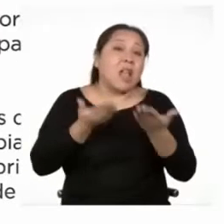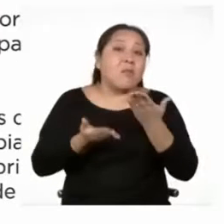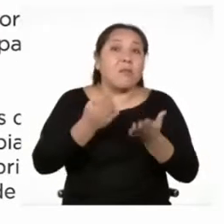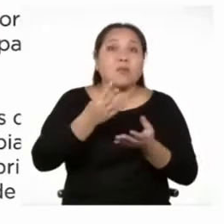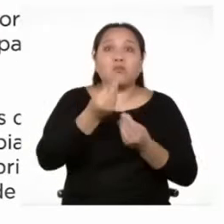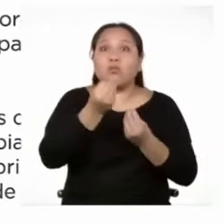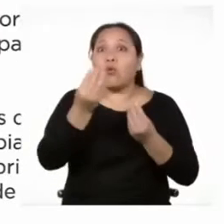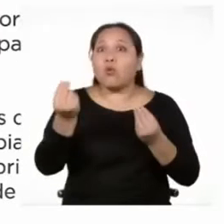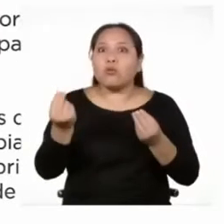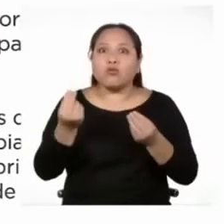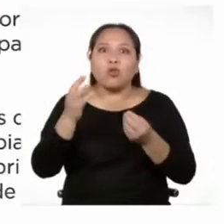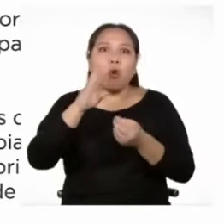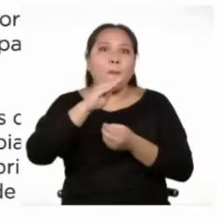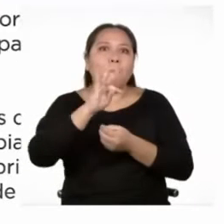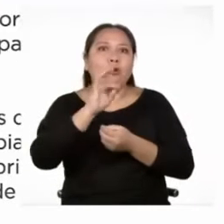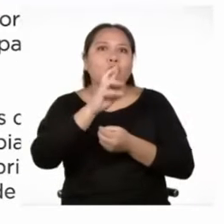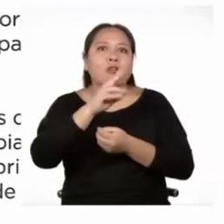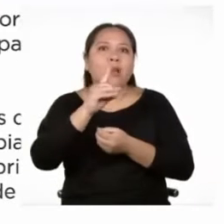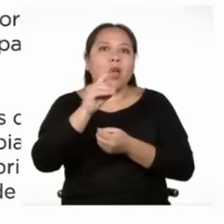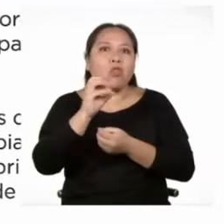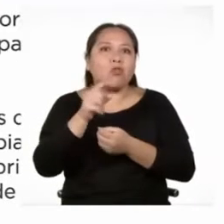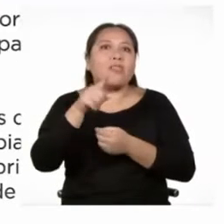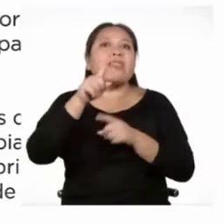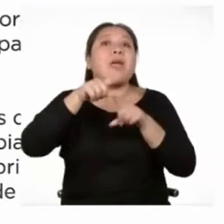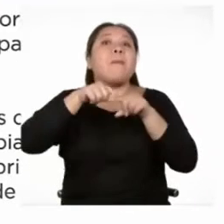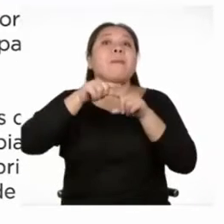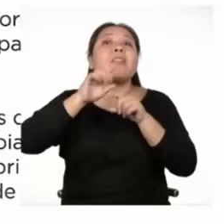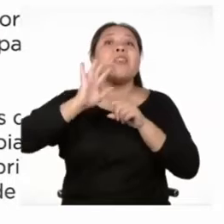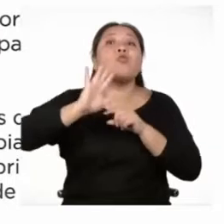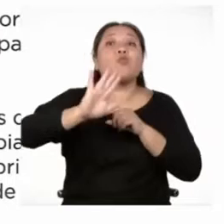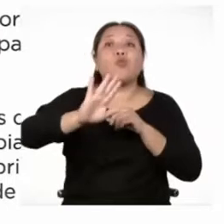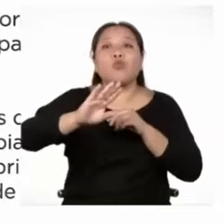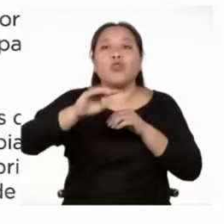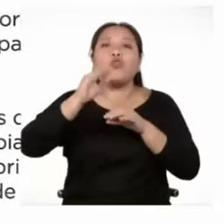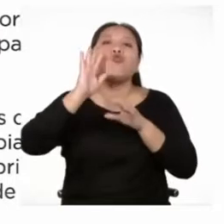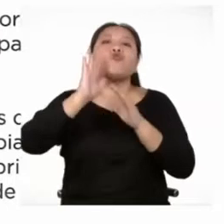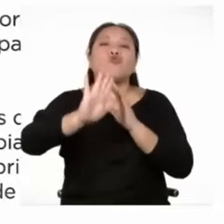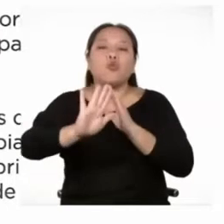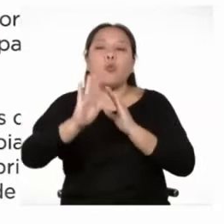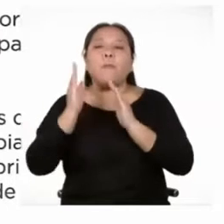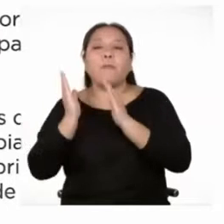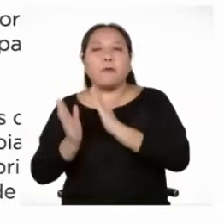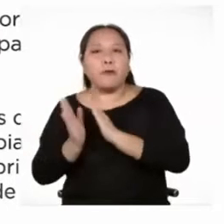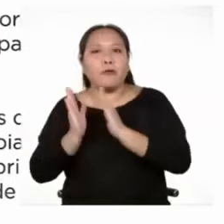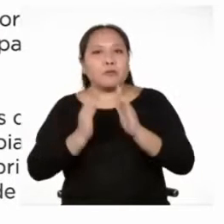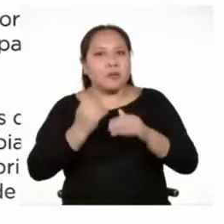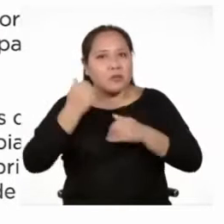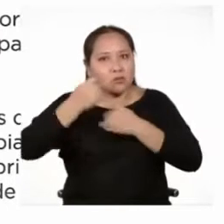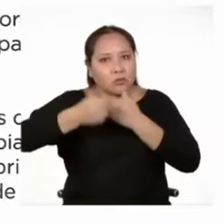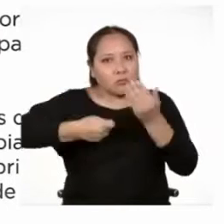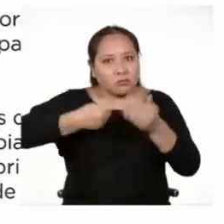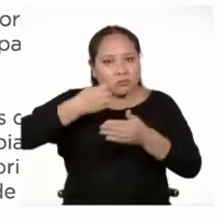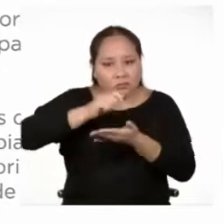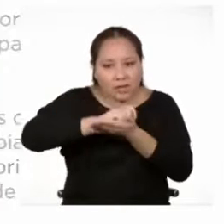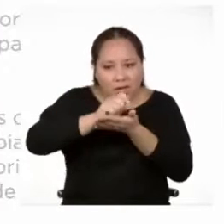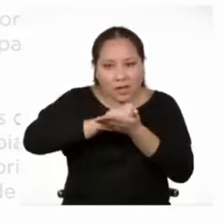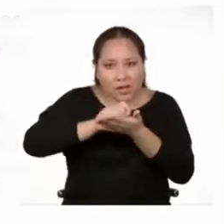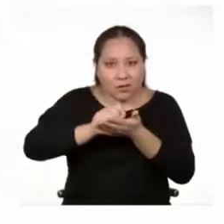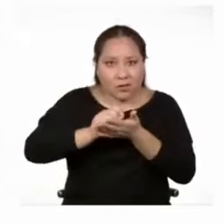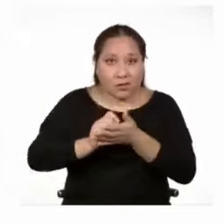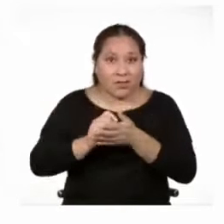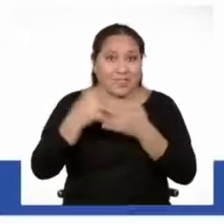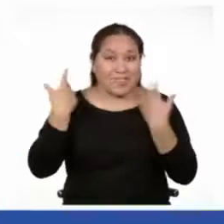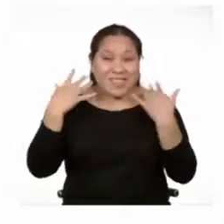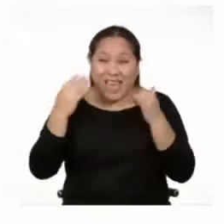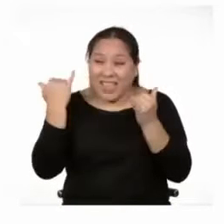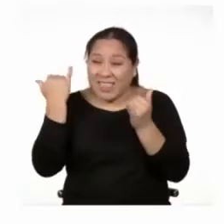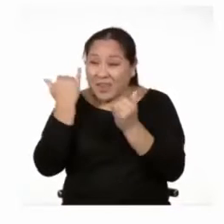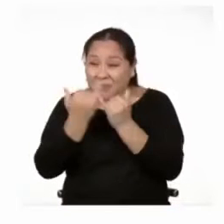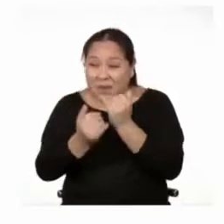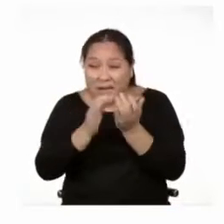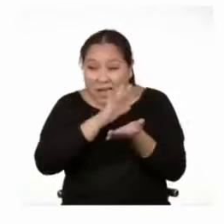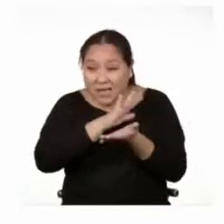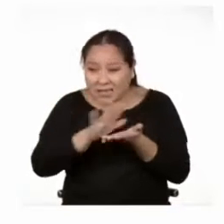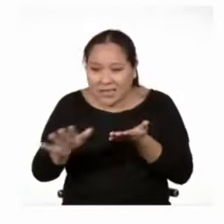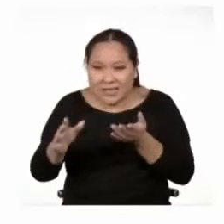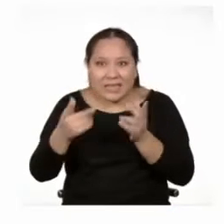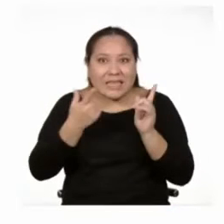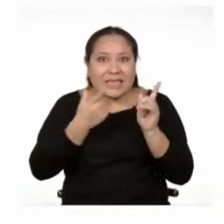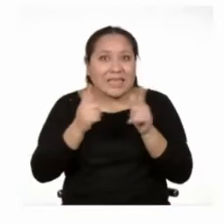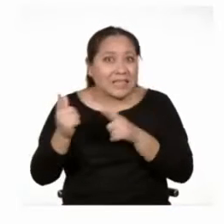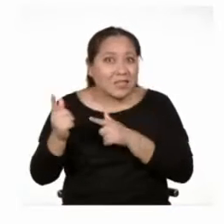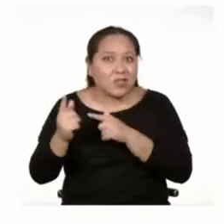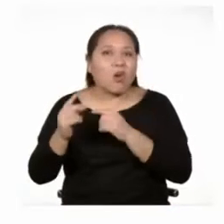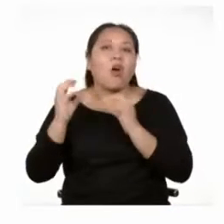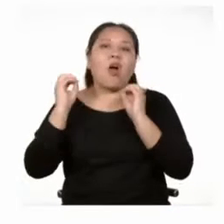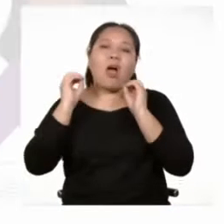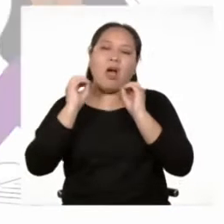Eso depende de ti y de tu proceso de escritura. Luego de que has terminado con la primera versión, estás lista o listo para